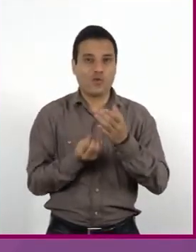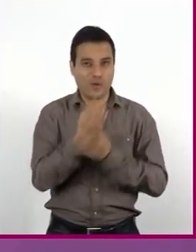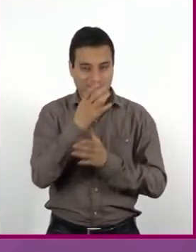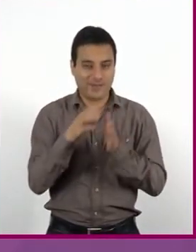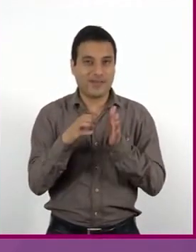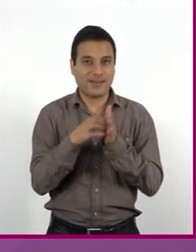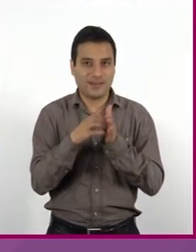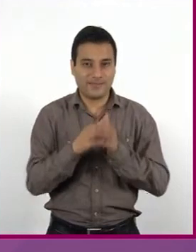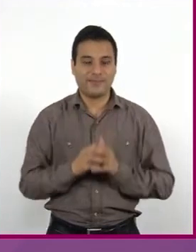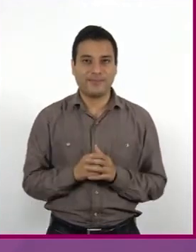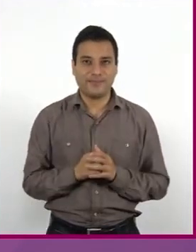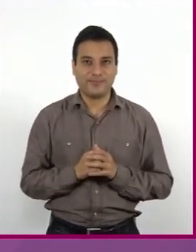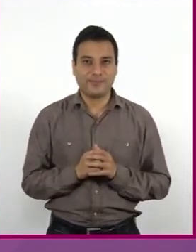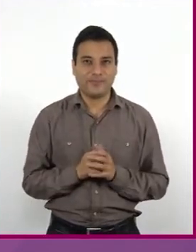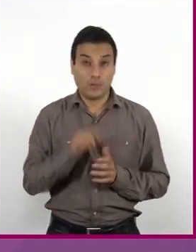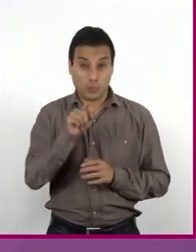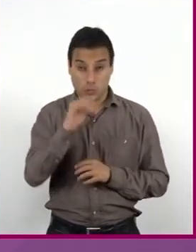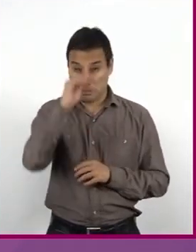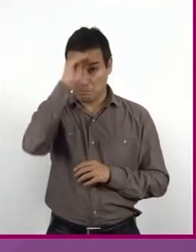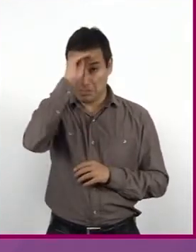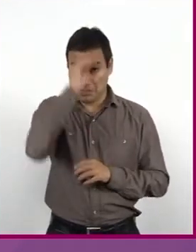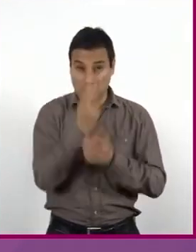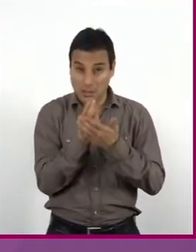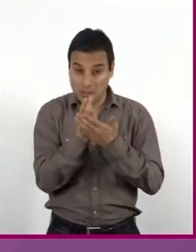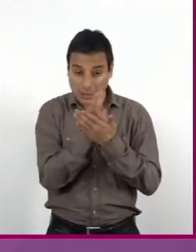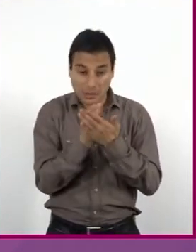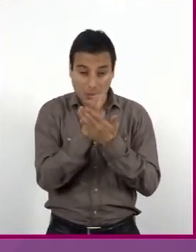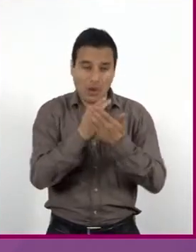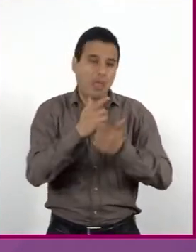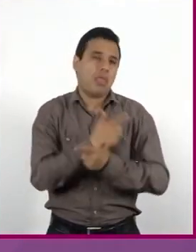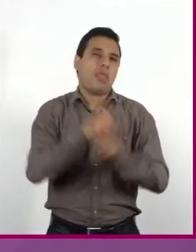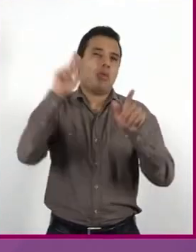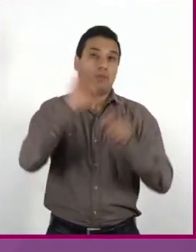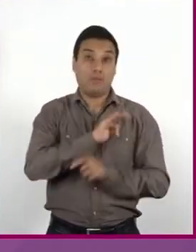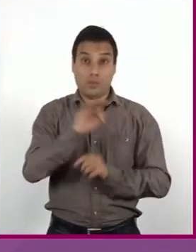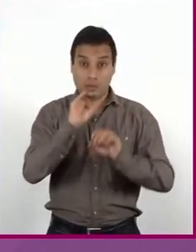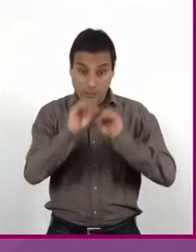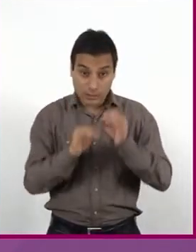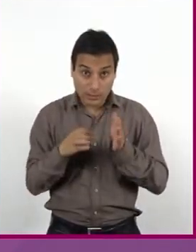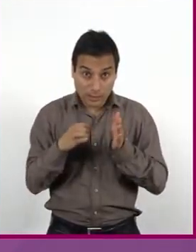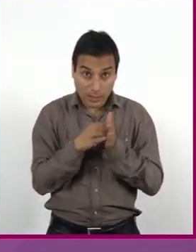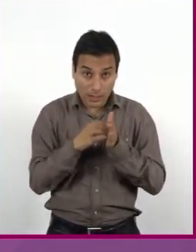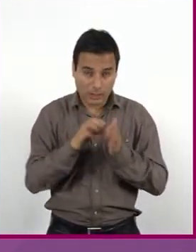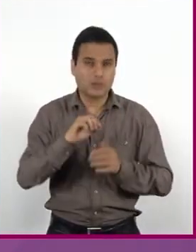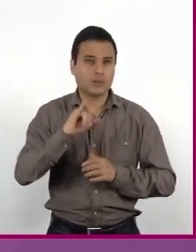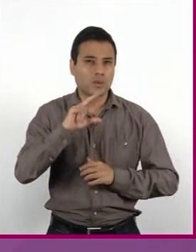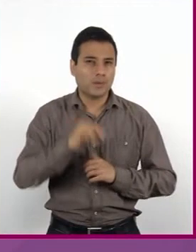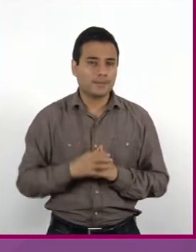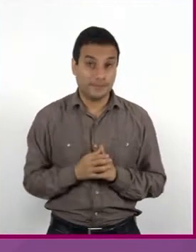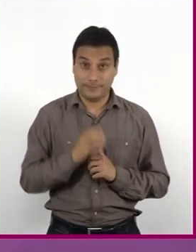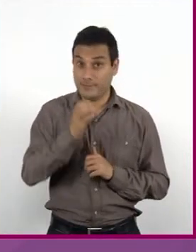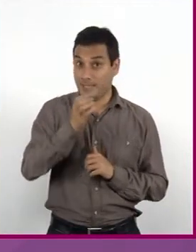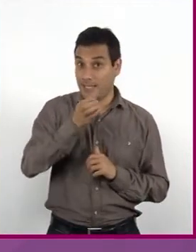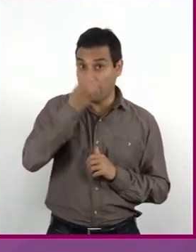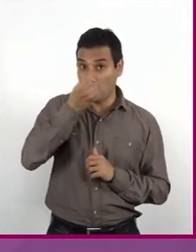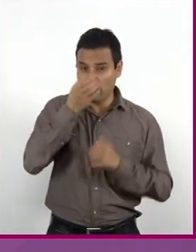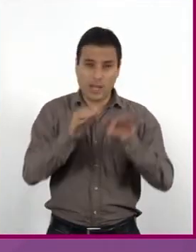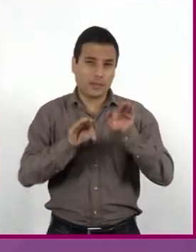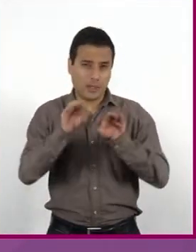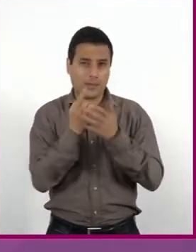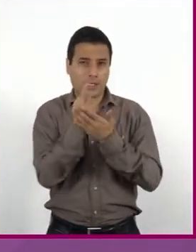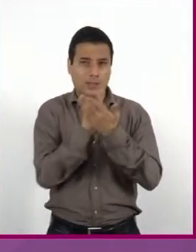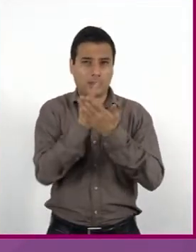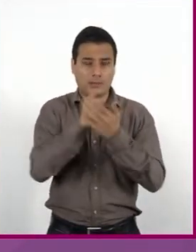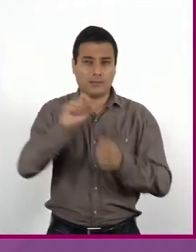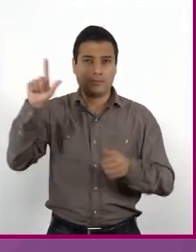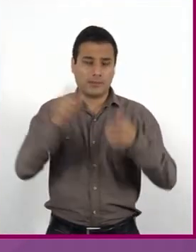caja. ¿Creen que con cualquier desarrollo plano se pueda construir una caja? Carolina trabaja como diseñadora en